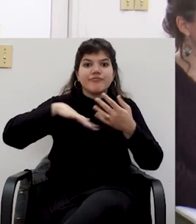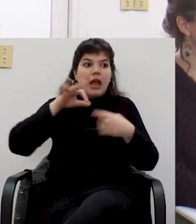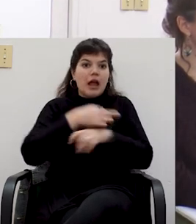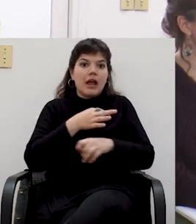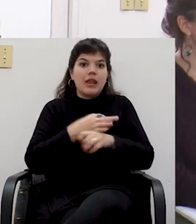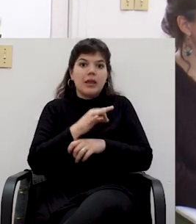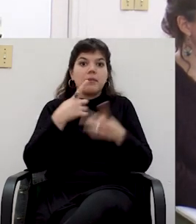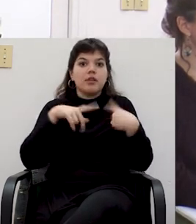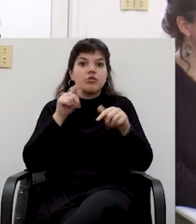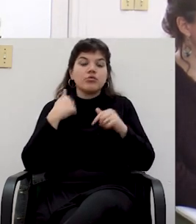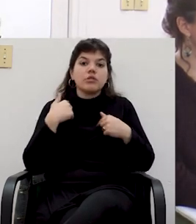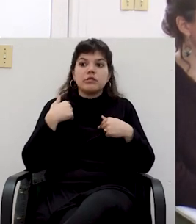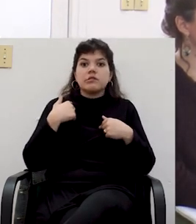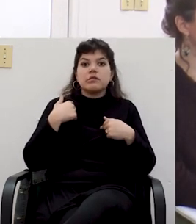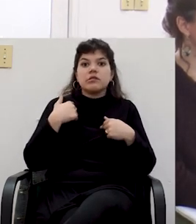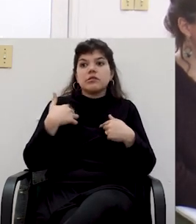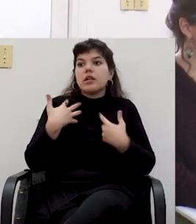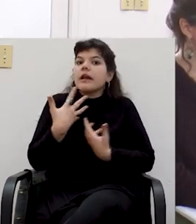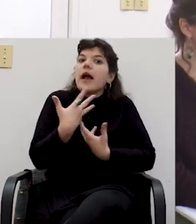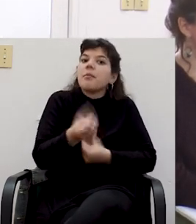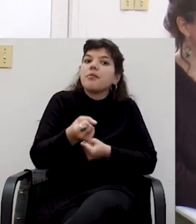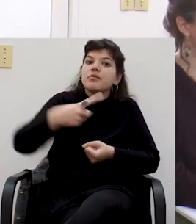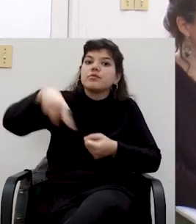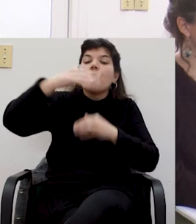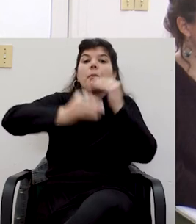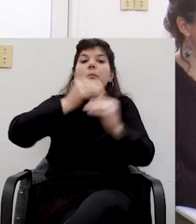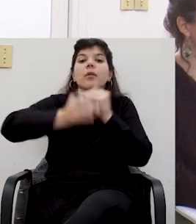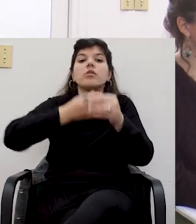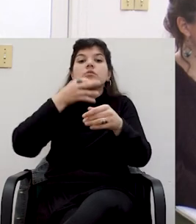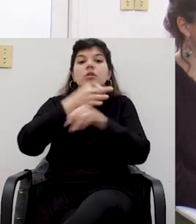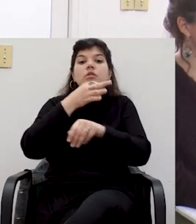tanto nuestra contribución a los procesos de enseñanza